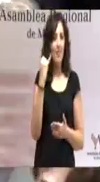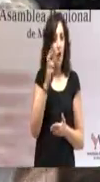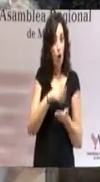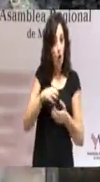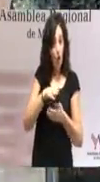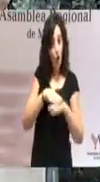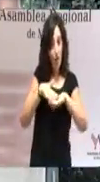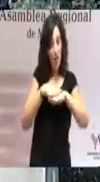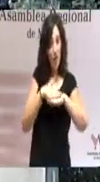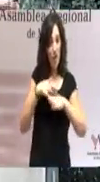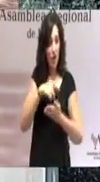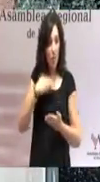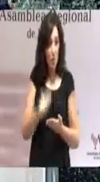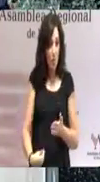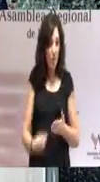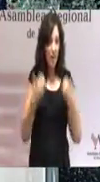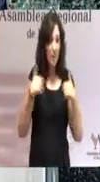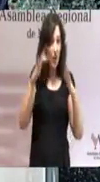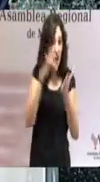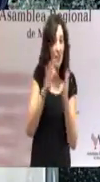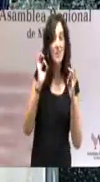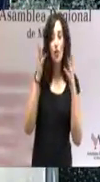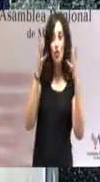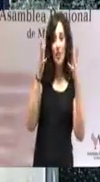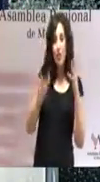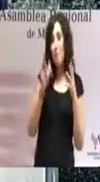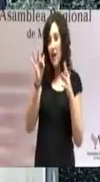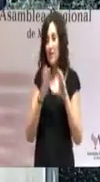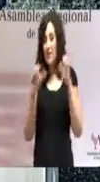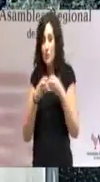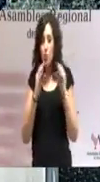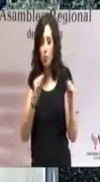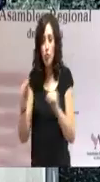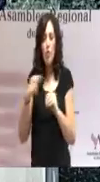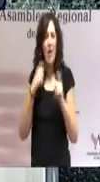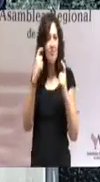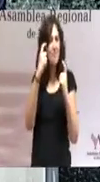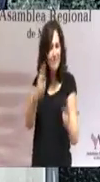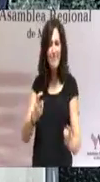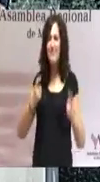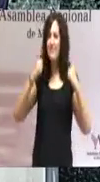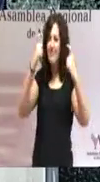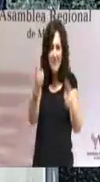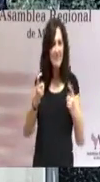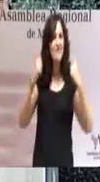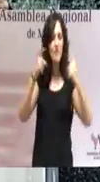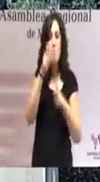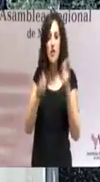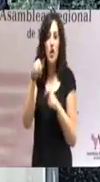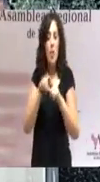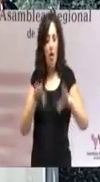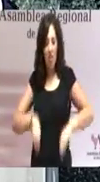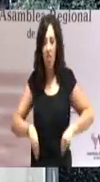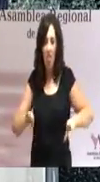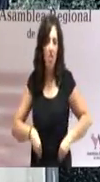de Murcia, formado por consejeros y sus equipos, que se está dejando la piel por esta región. Gente inconformista,